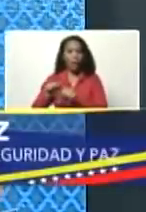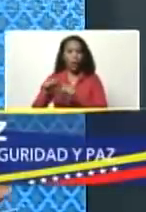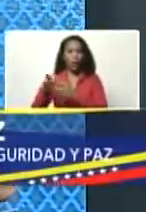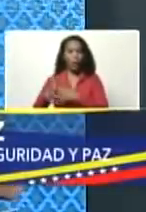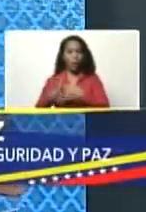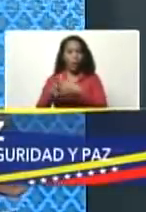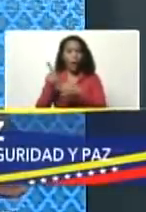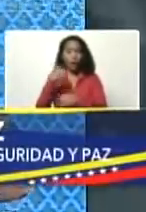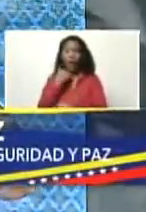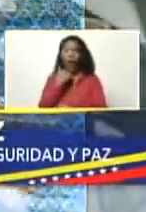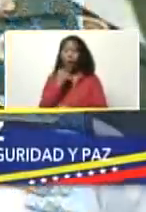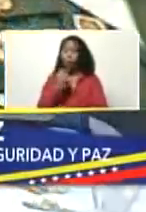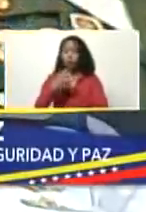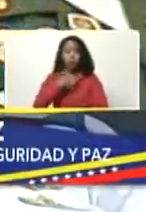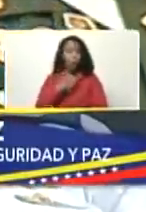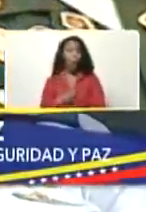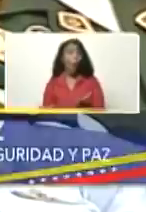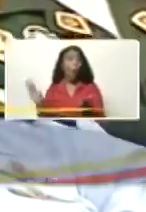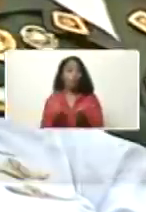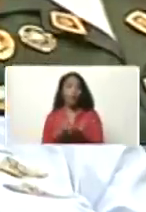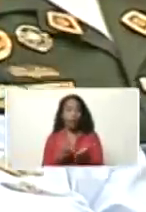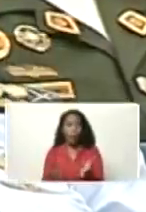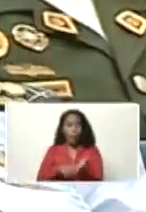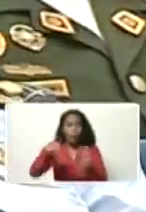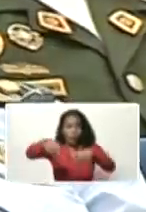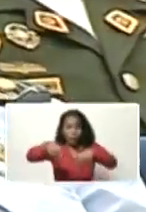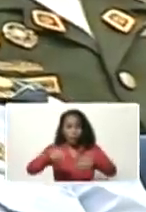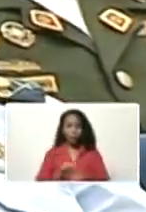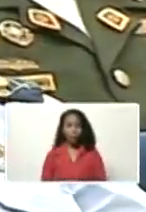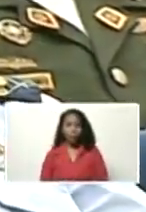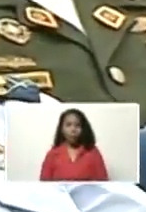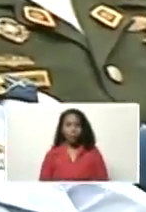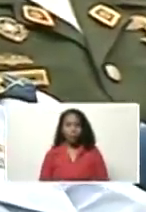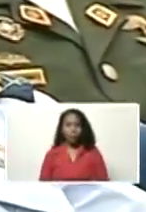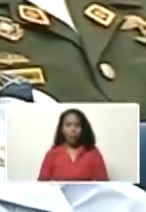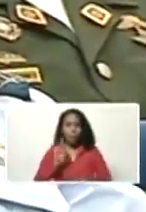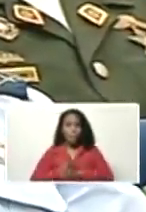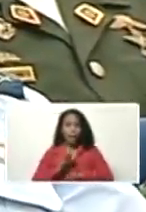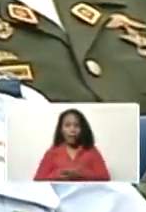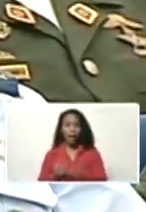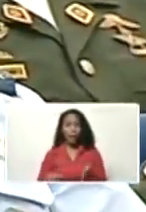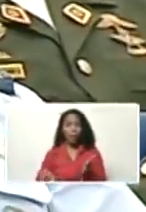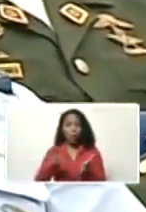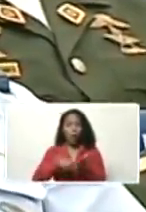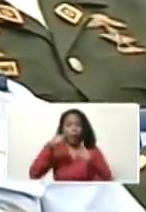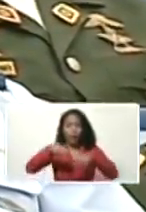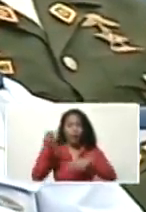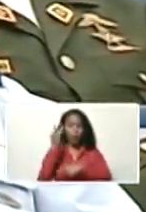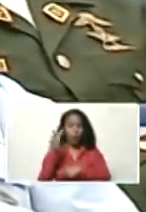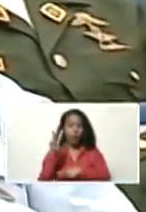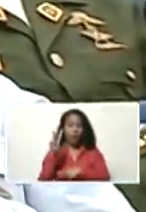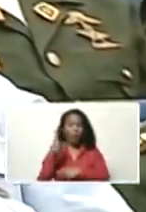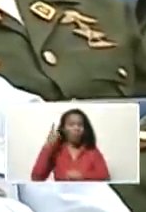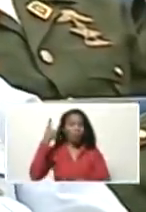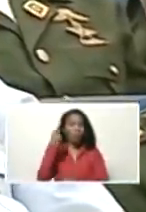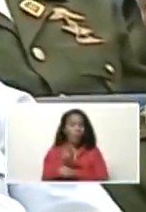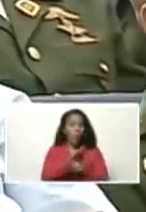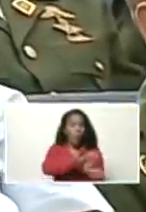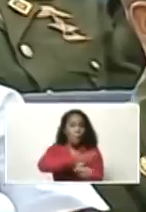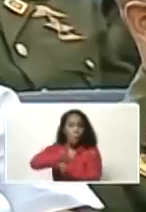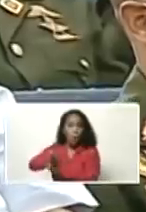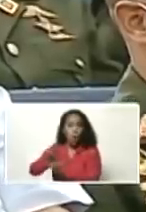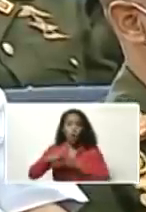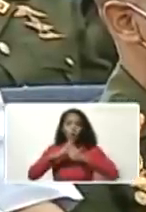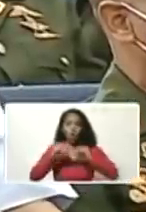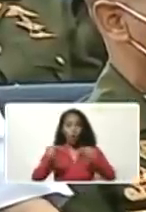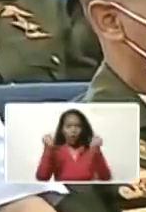es algo que no puede volver a ocurrir en Venezuela. Es algo que debemos apartar todas